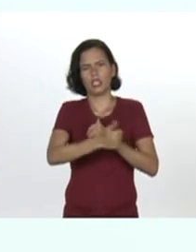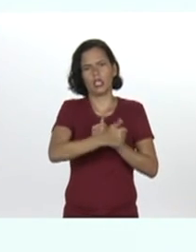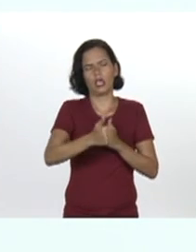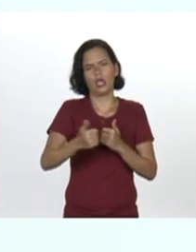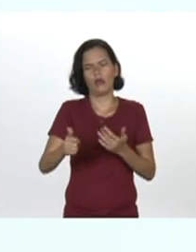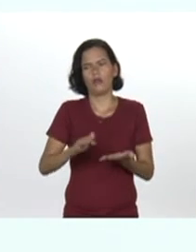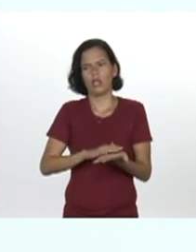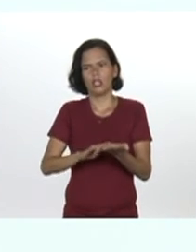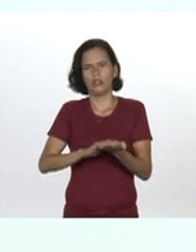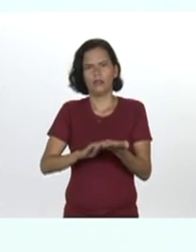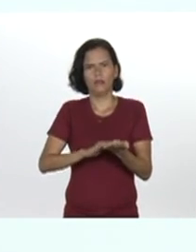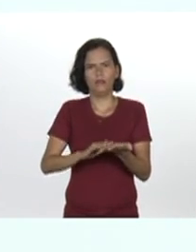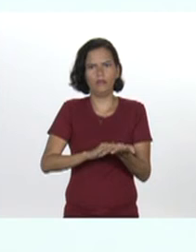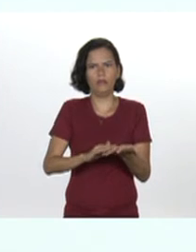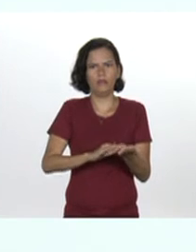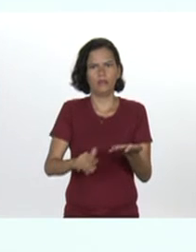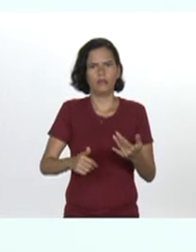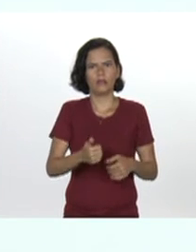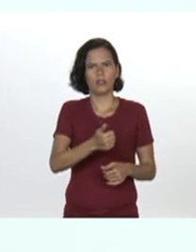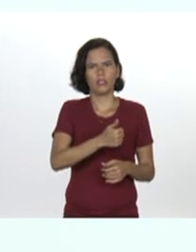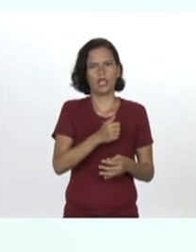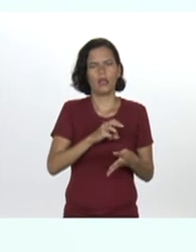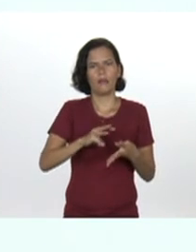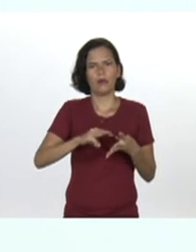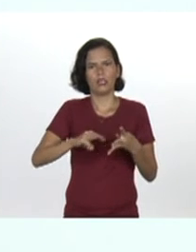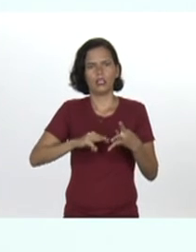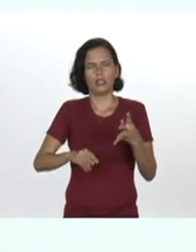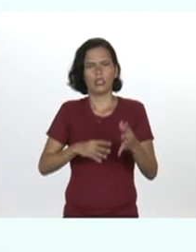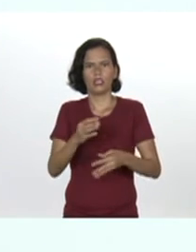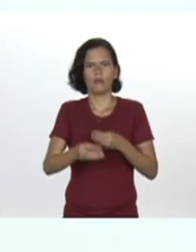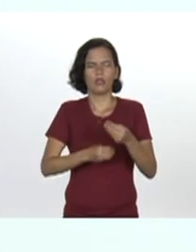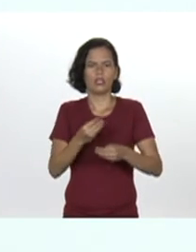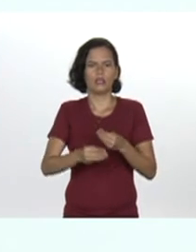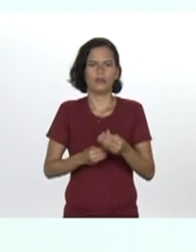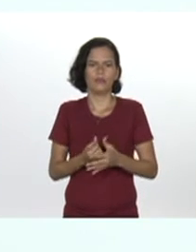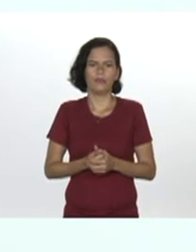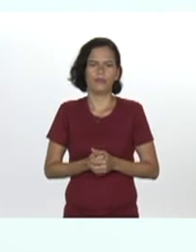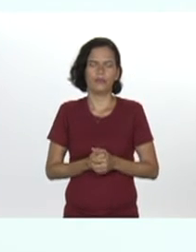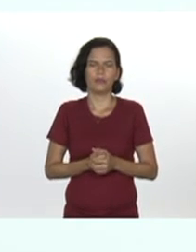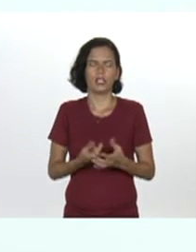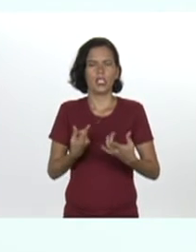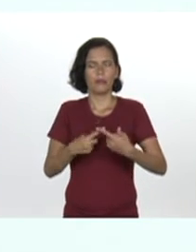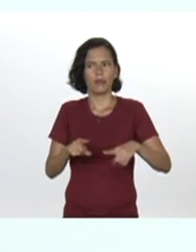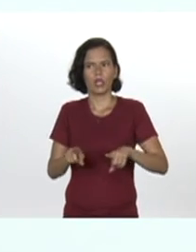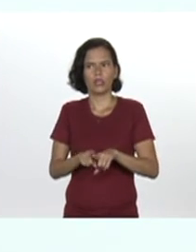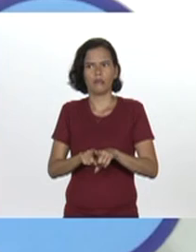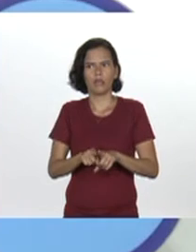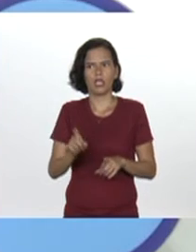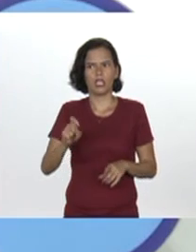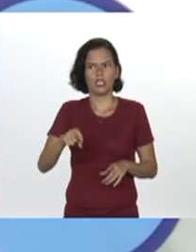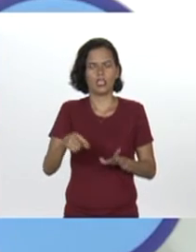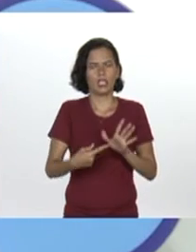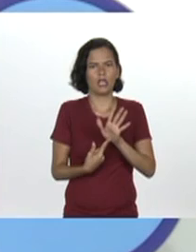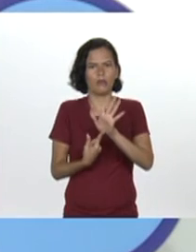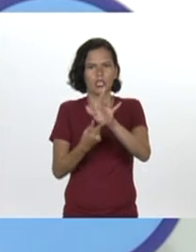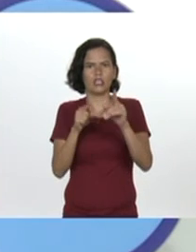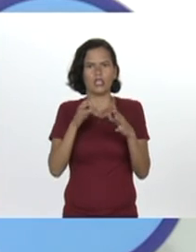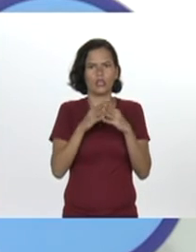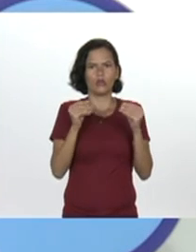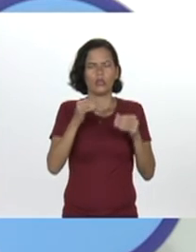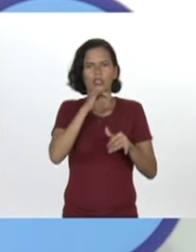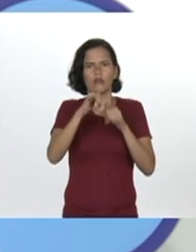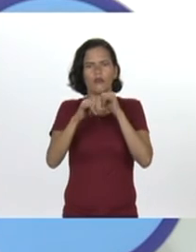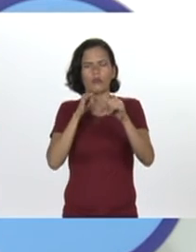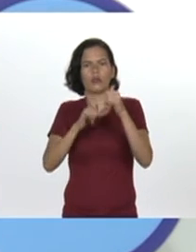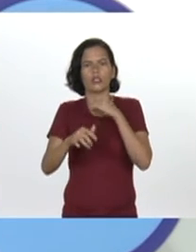una de las texturas en ese material didáctico que estamos elaborando. Profe, pero también es necesario presentar esa